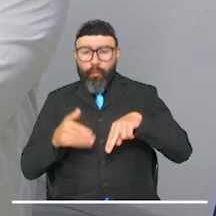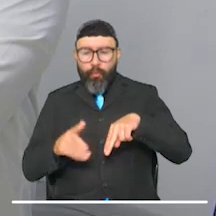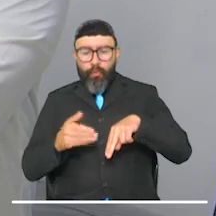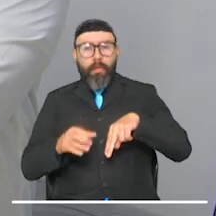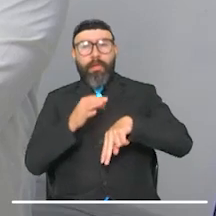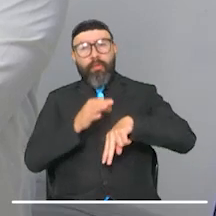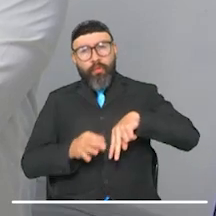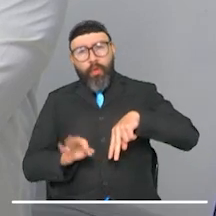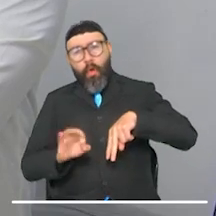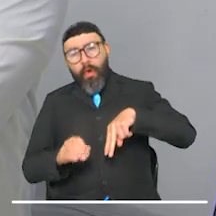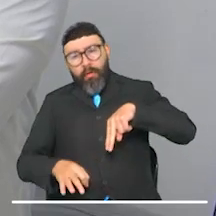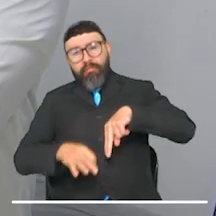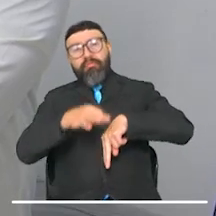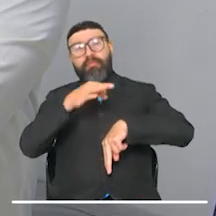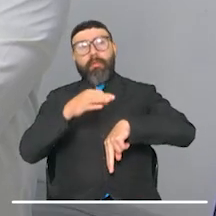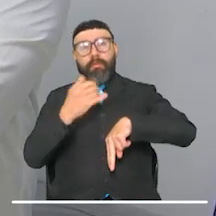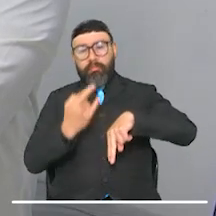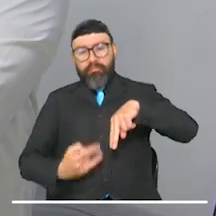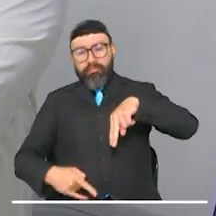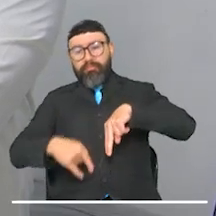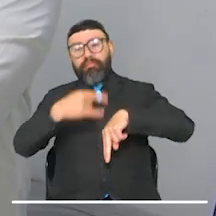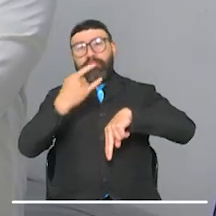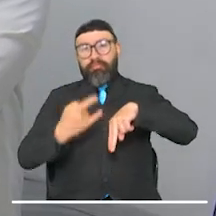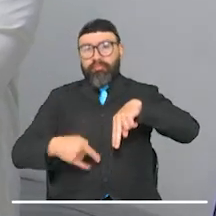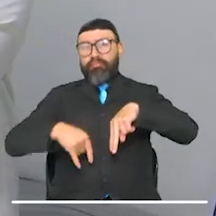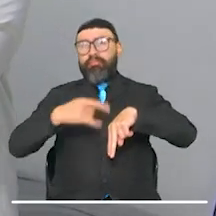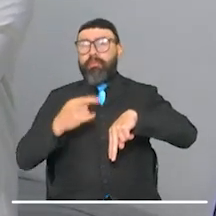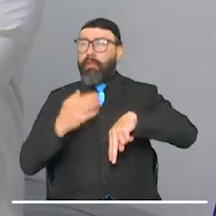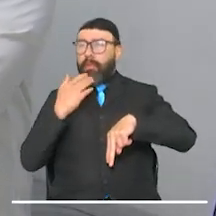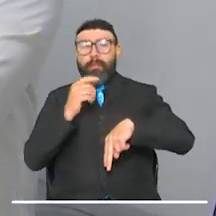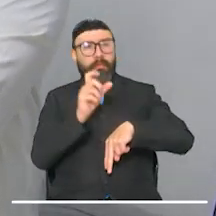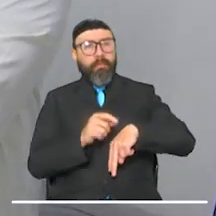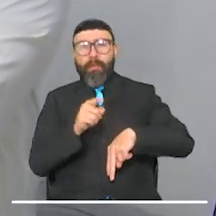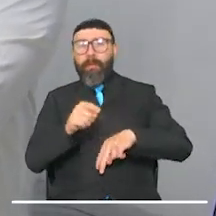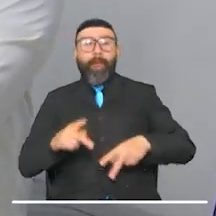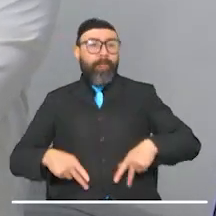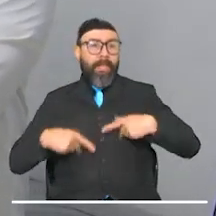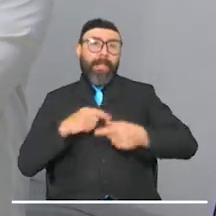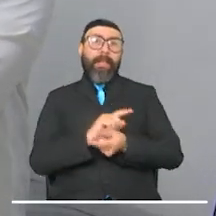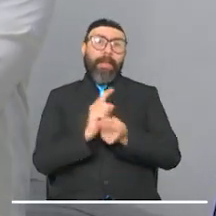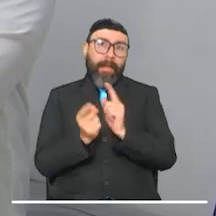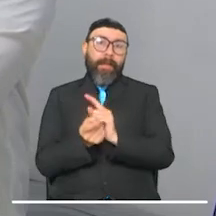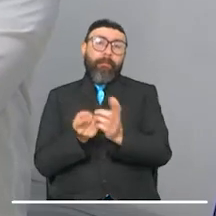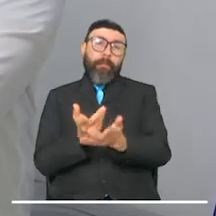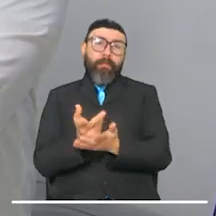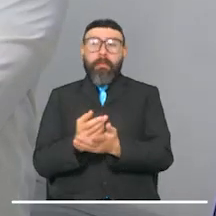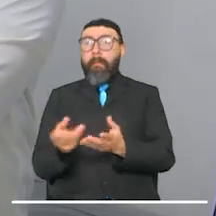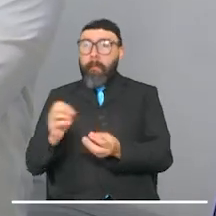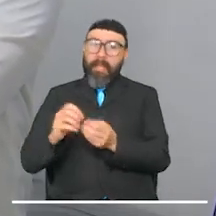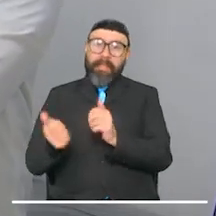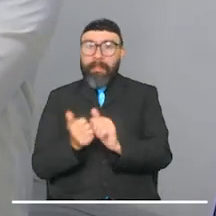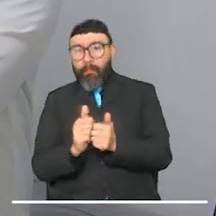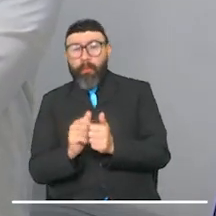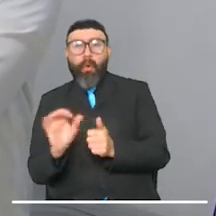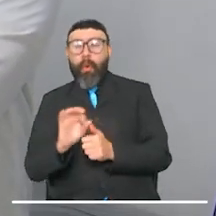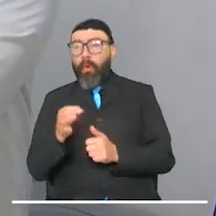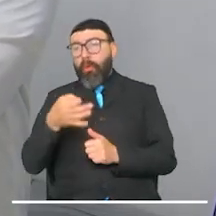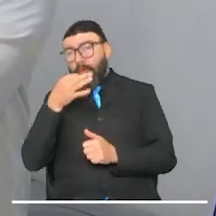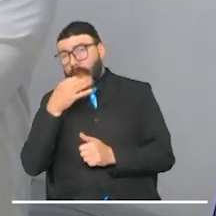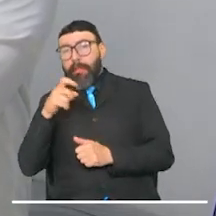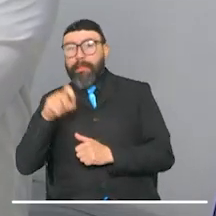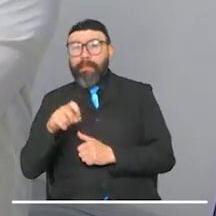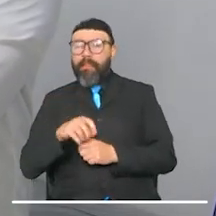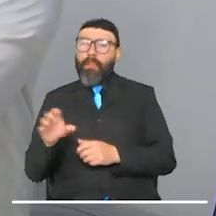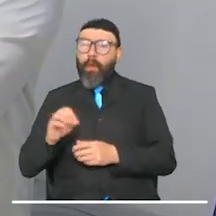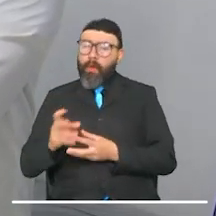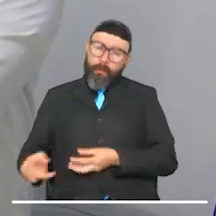puede ir de manejo que va con cambios en el estilo de vida conciertos medicamentos o ciertos